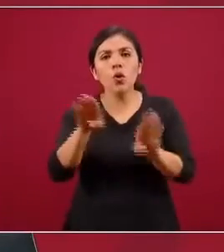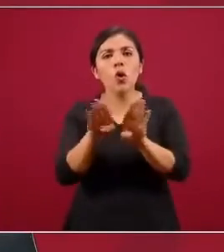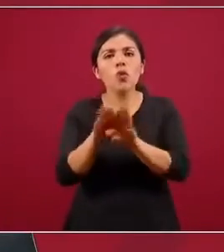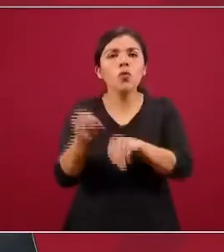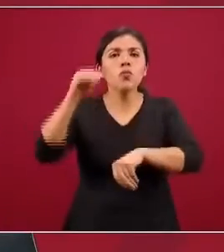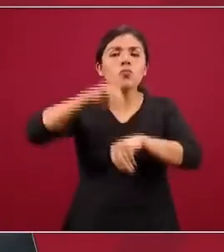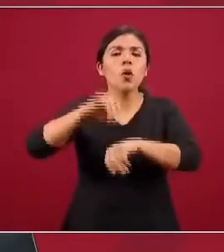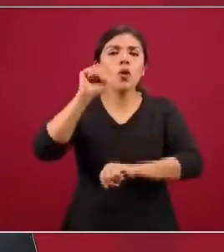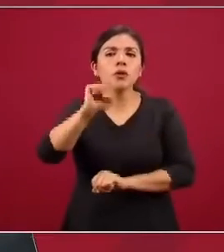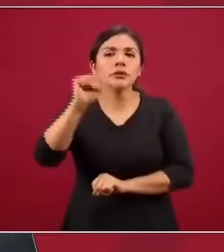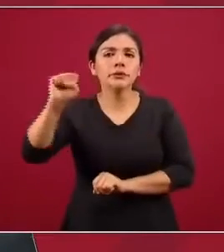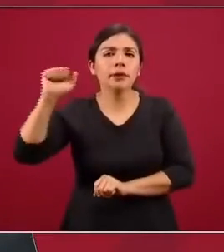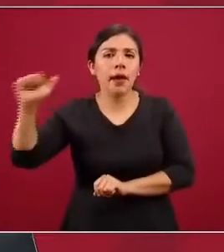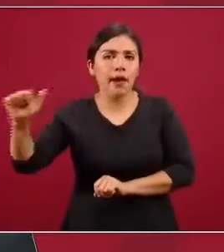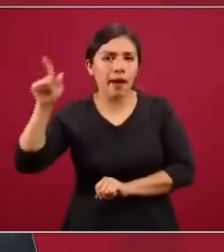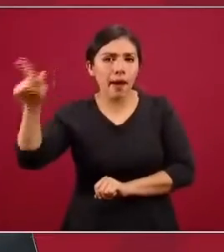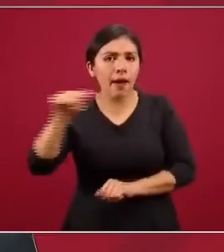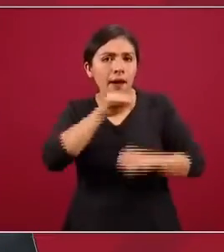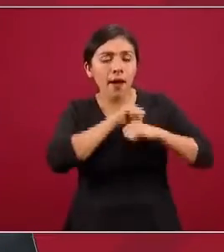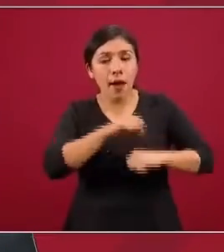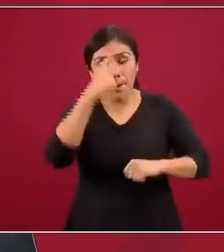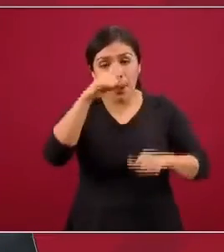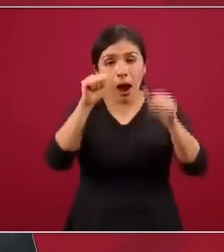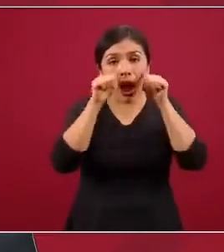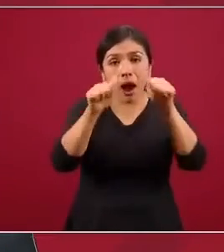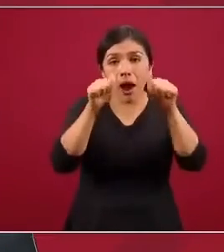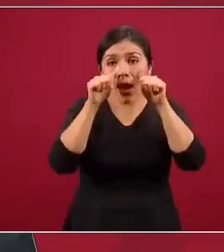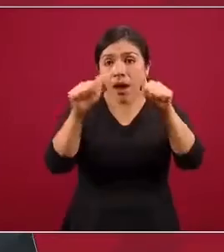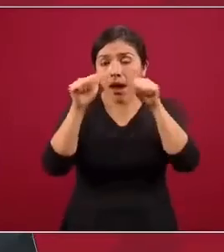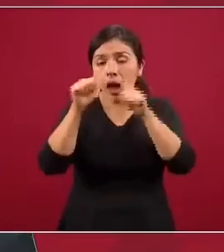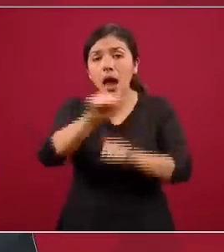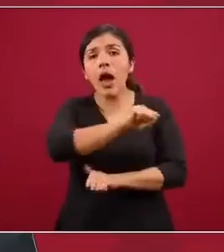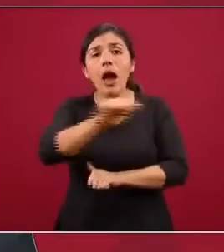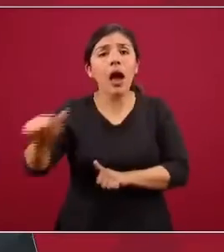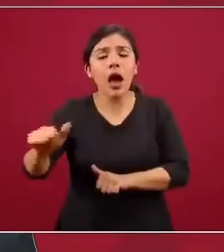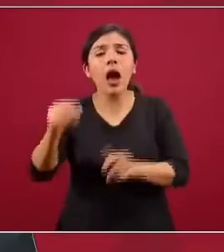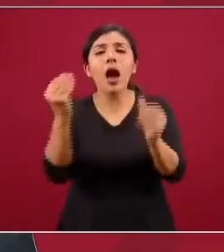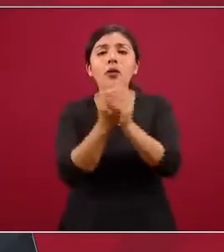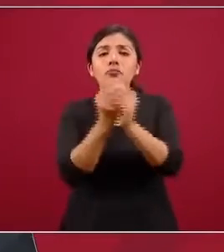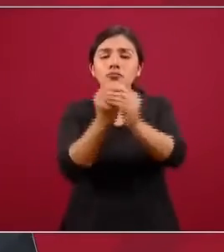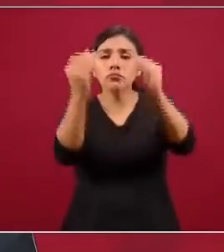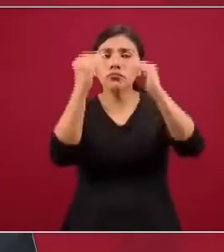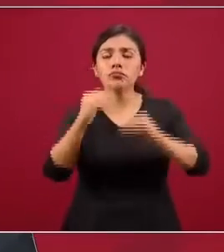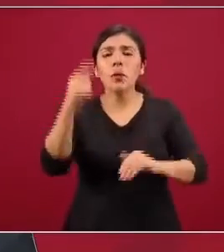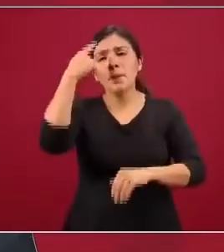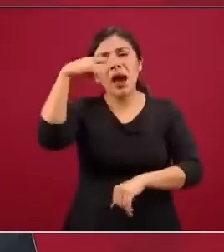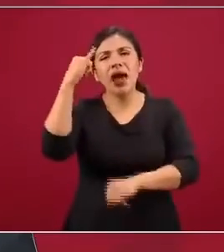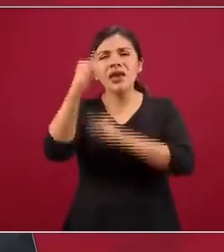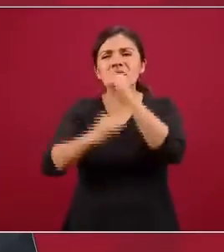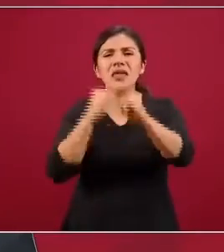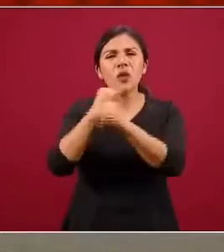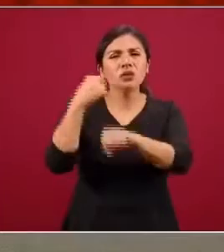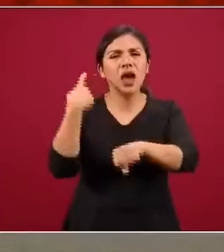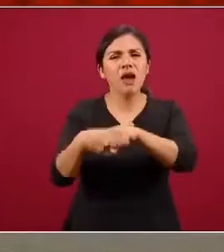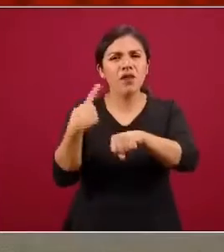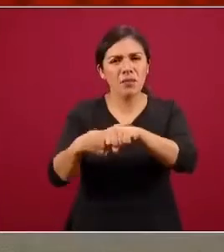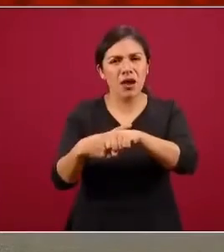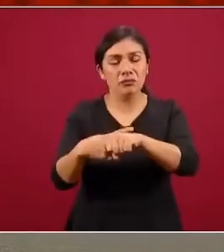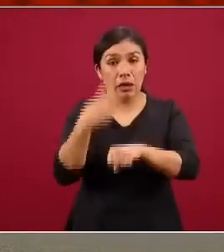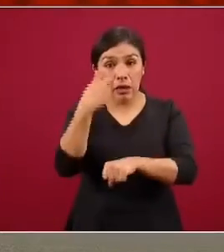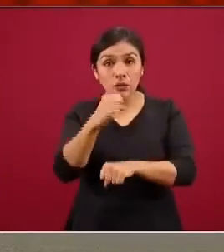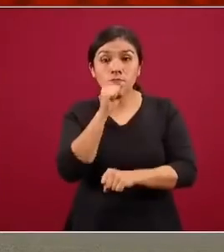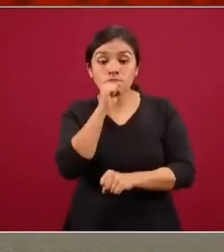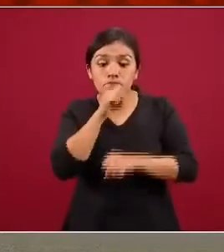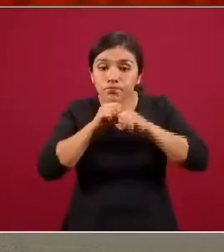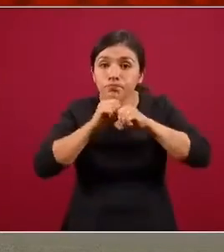la Secretaría de Salud atendiendo a la clasificación internacional de enfermedades, lineamiento que se